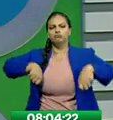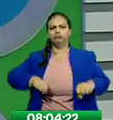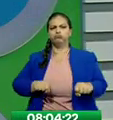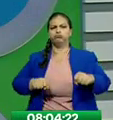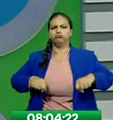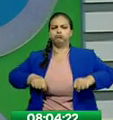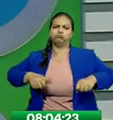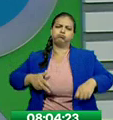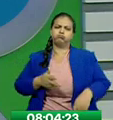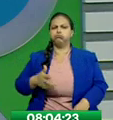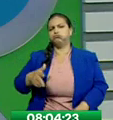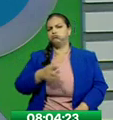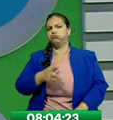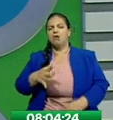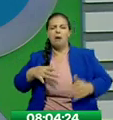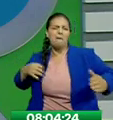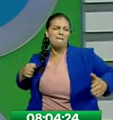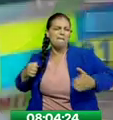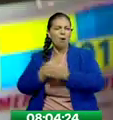este percance.